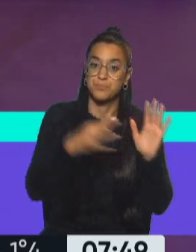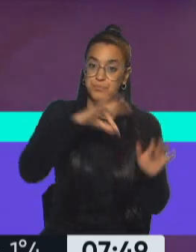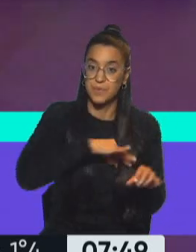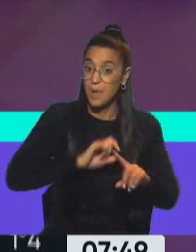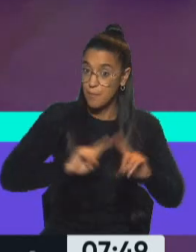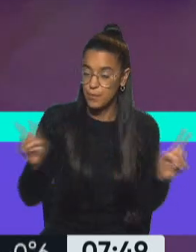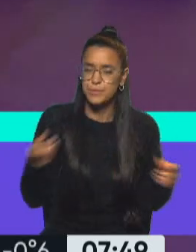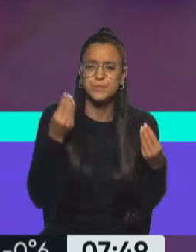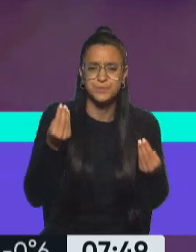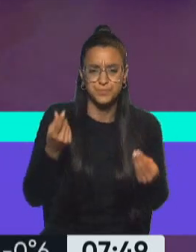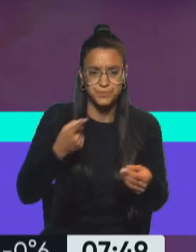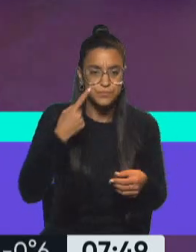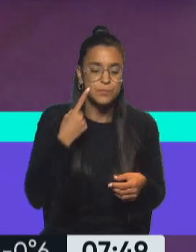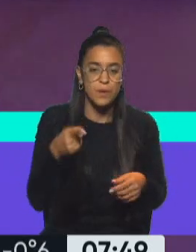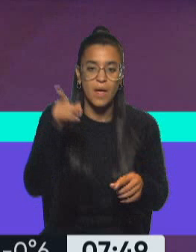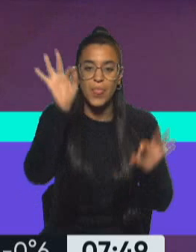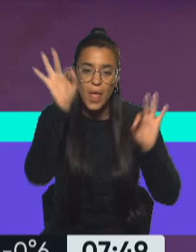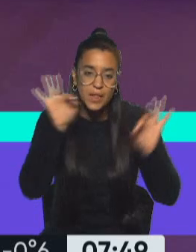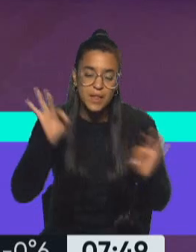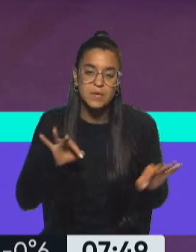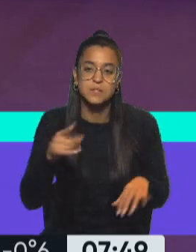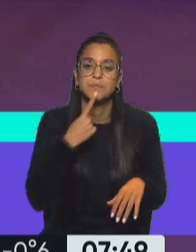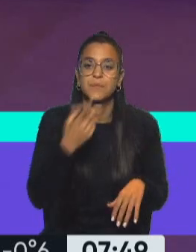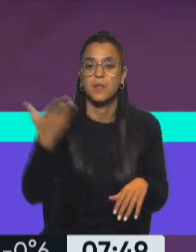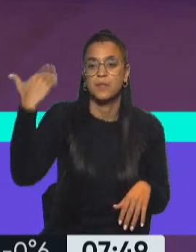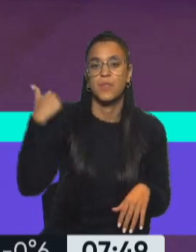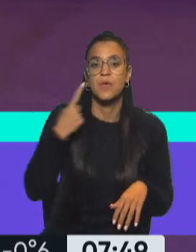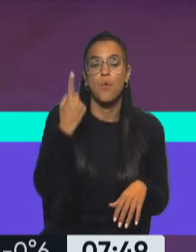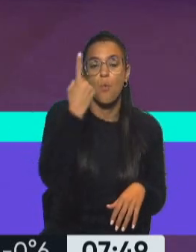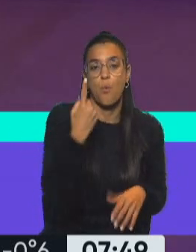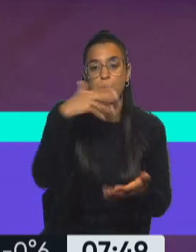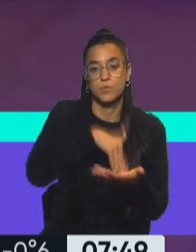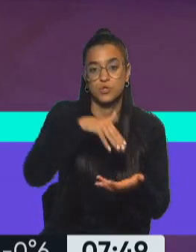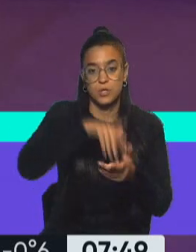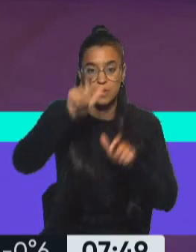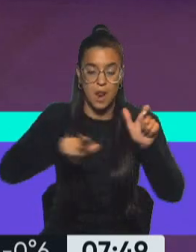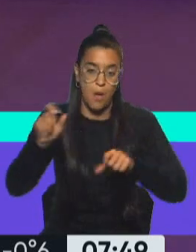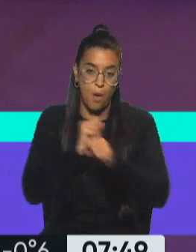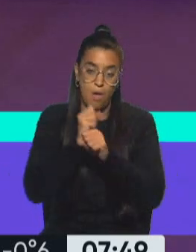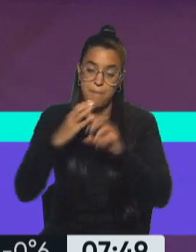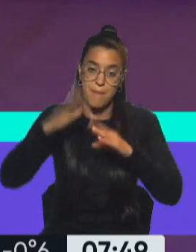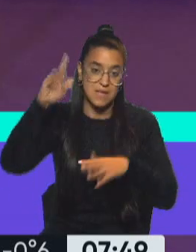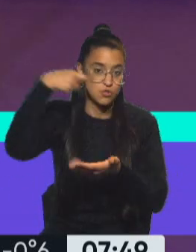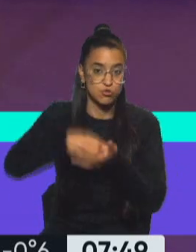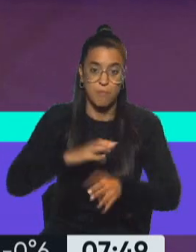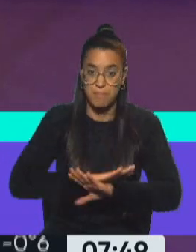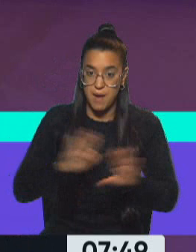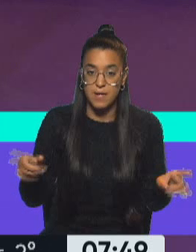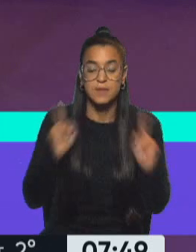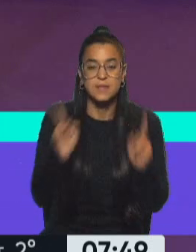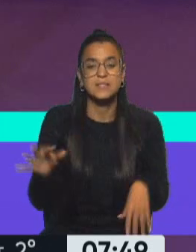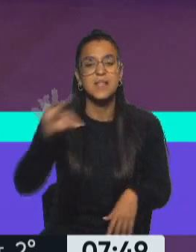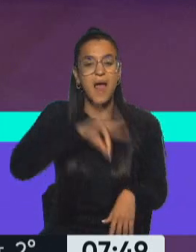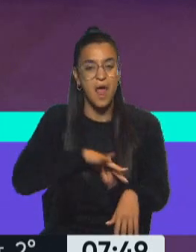Pero ¿en dónde? Aquí tenemos el detalle, entonces. Decíamos, más de 1 millón de trabajadores son los que dejan de pagar. Y el